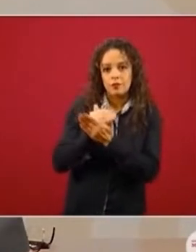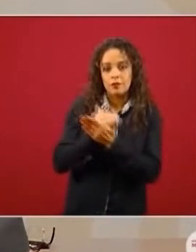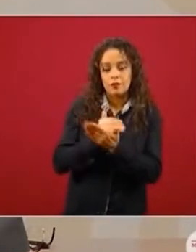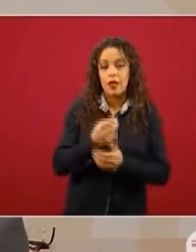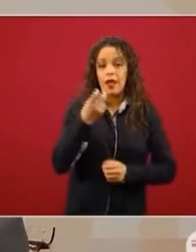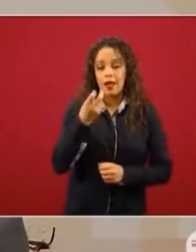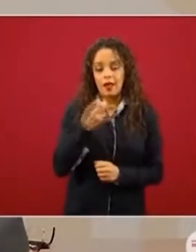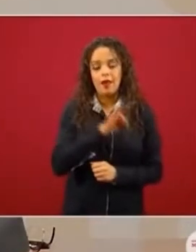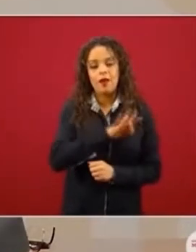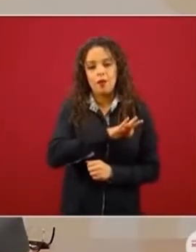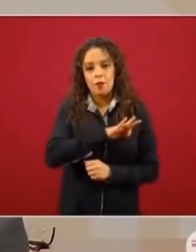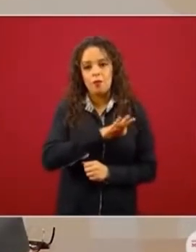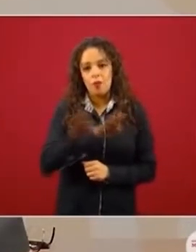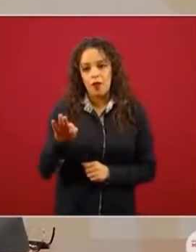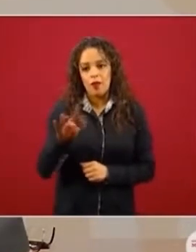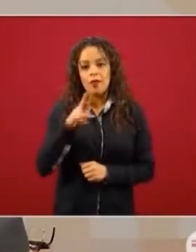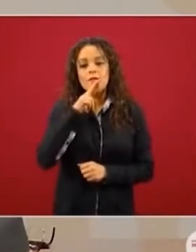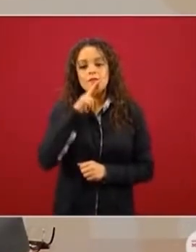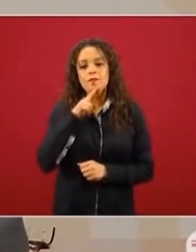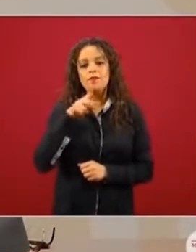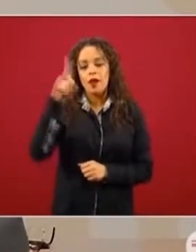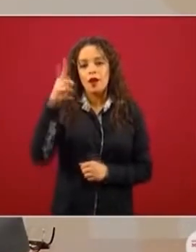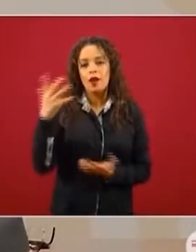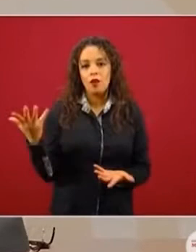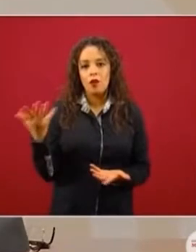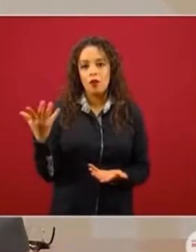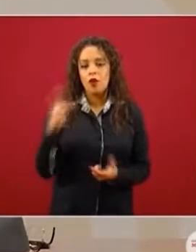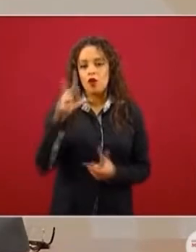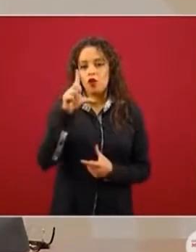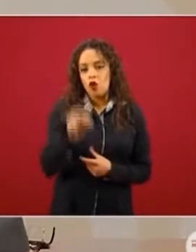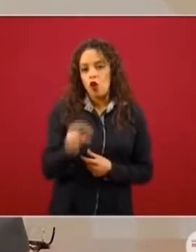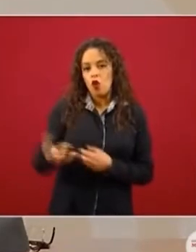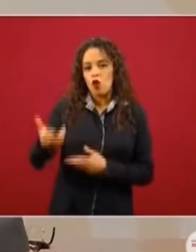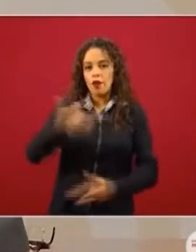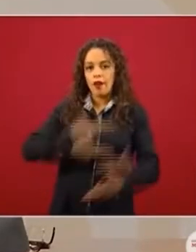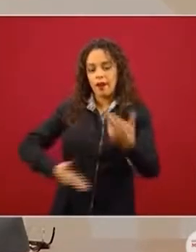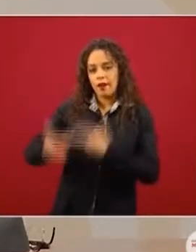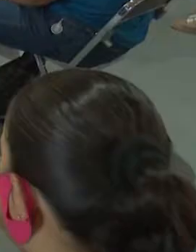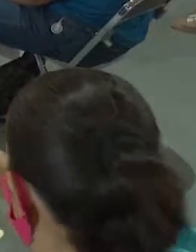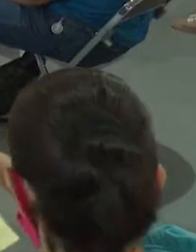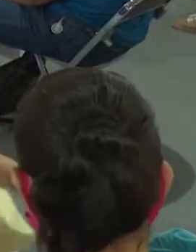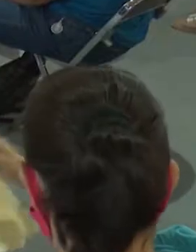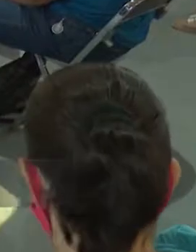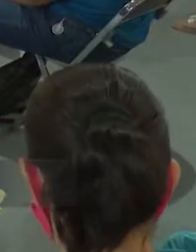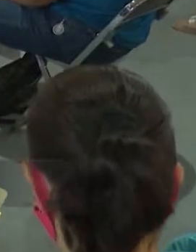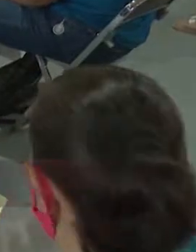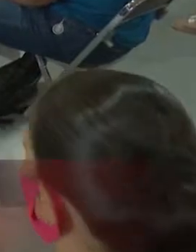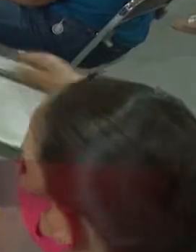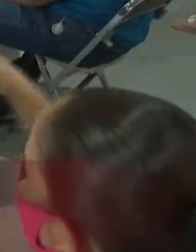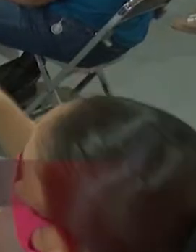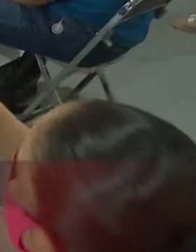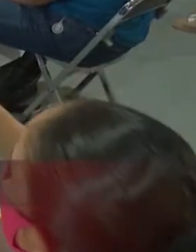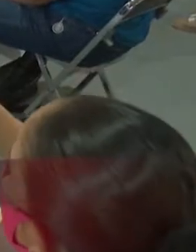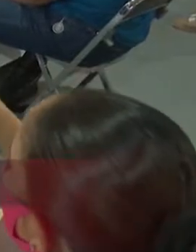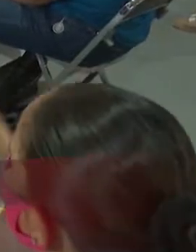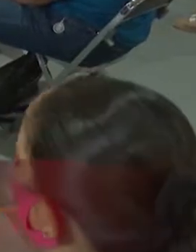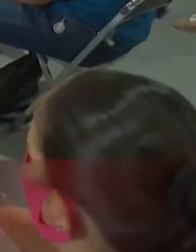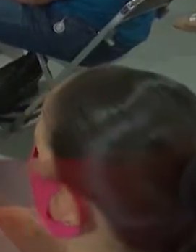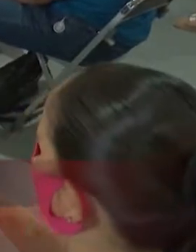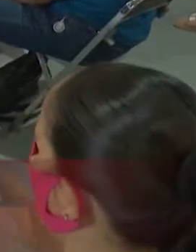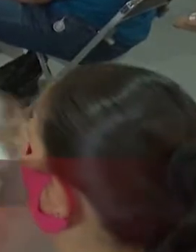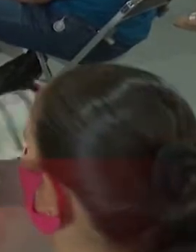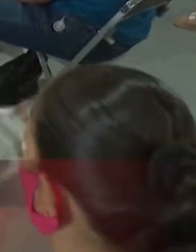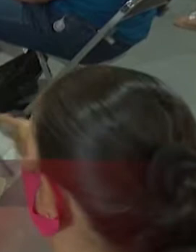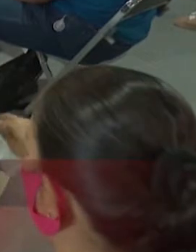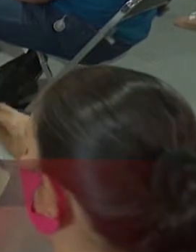zonas urbanas habrá una modificación en las jornadas. La inmunización será en la modalidad de macrocentros y megacentros para